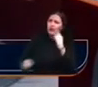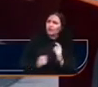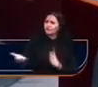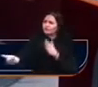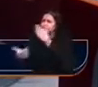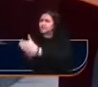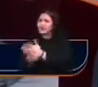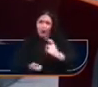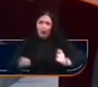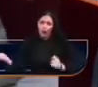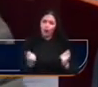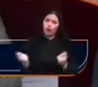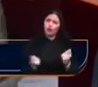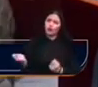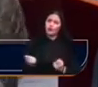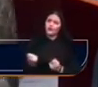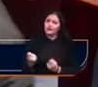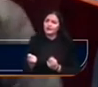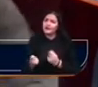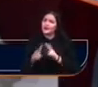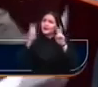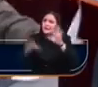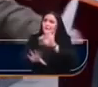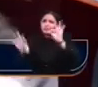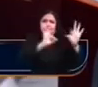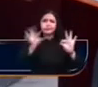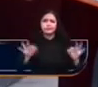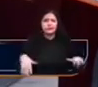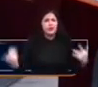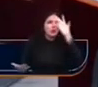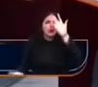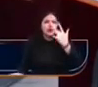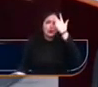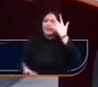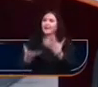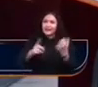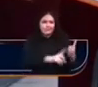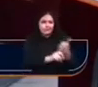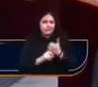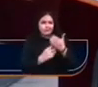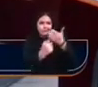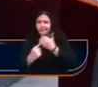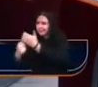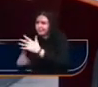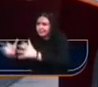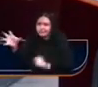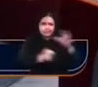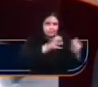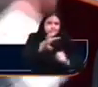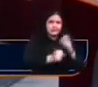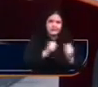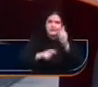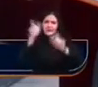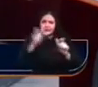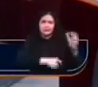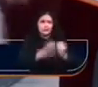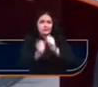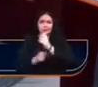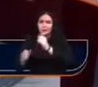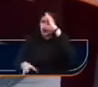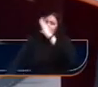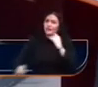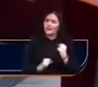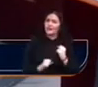a hacer control a las elecciones? Porque se las querían robar, porque querían hacer lo que les daba la gana, y humillan a